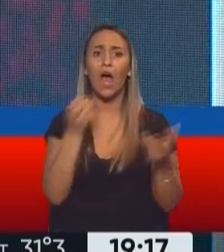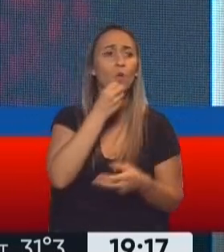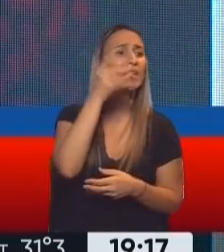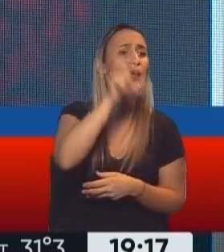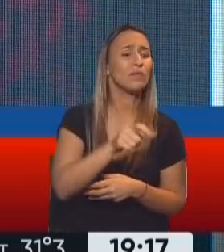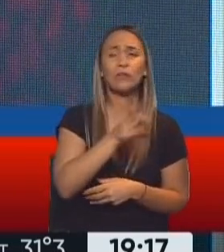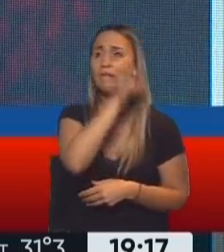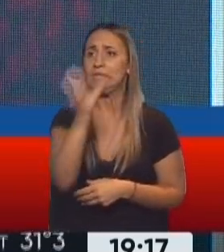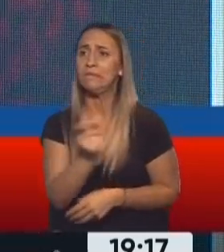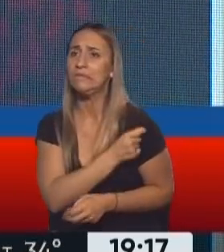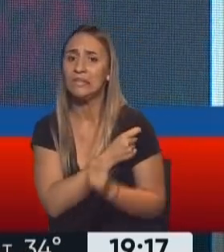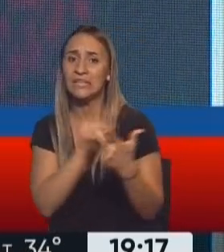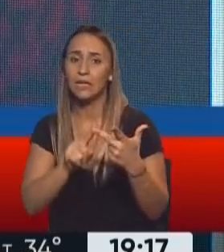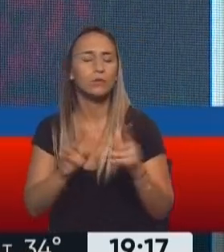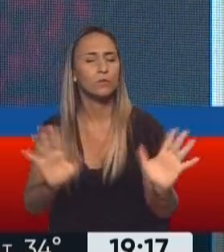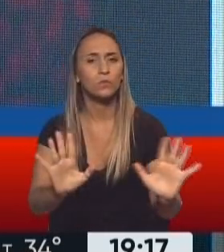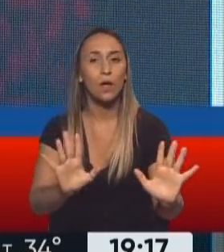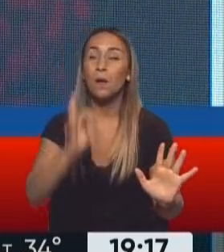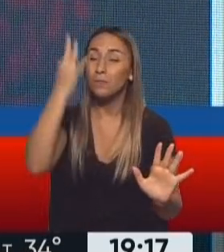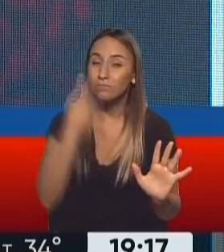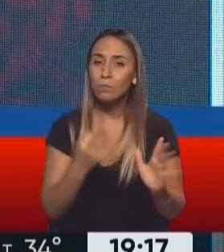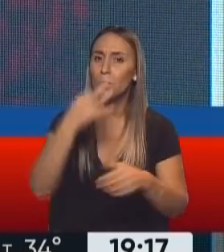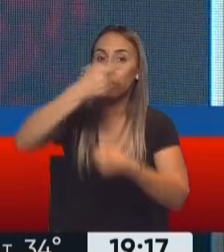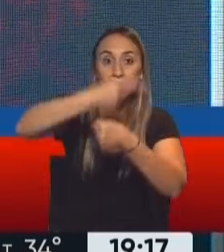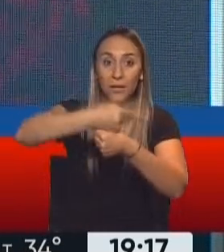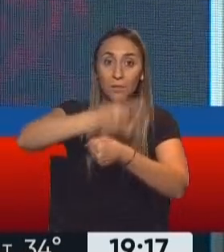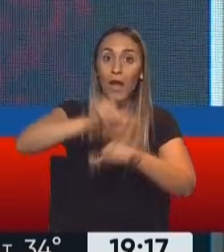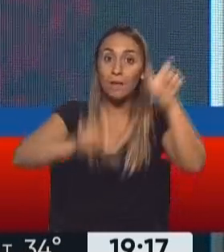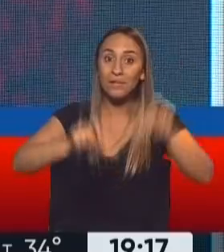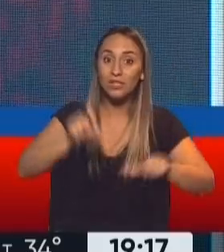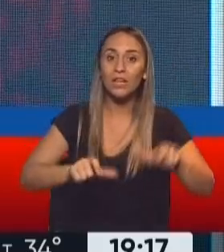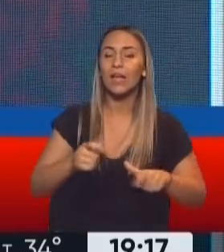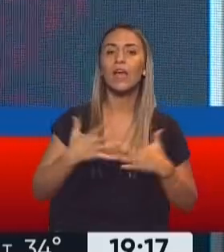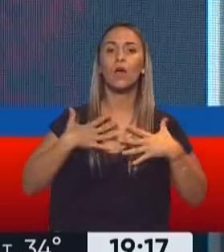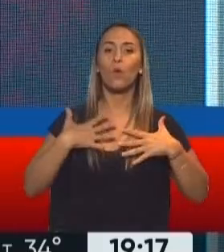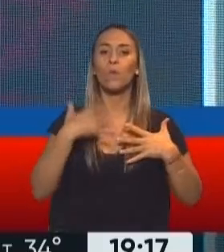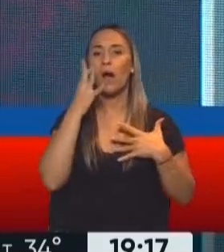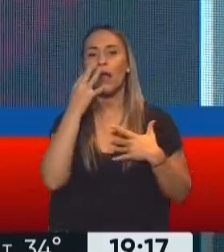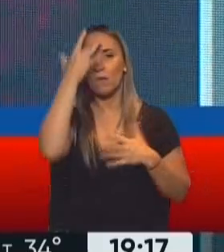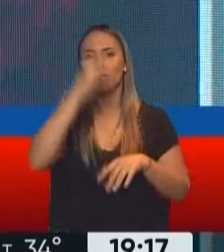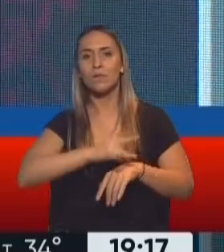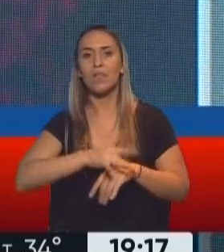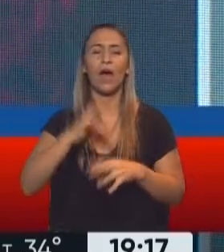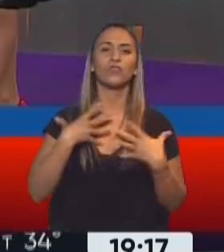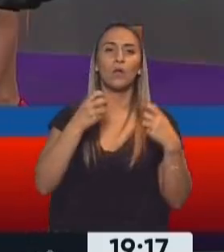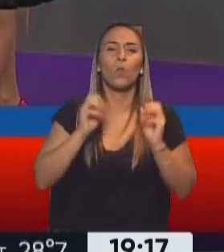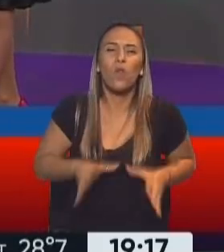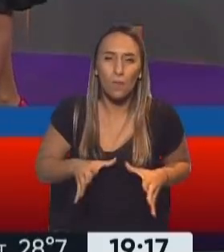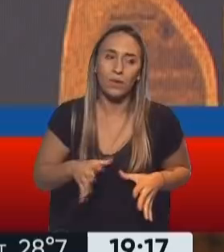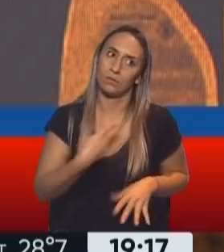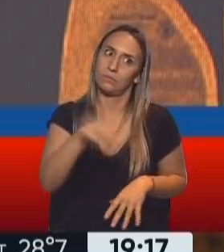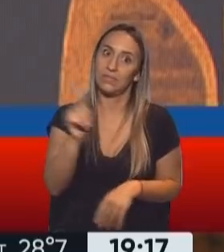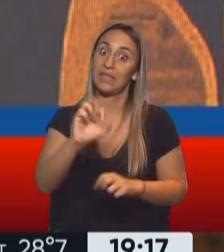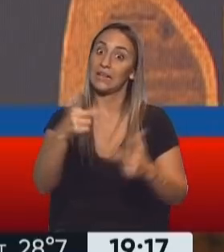poner el refuerzo. No. Fundamentalmente, aquellos pacientes que tienen algo que le debilite el sistema inmunitario. Muy bien, doctor, y